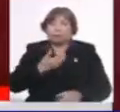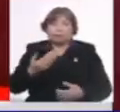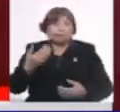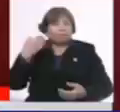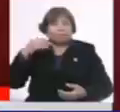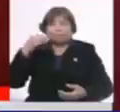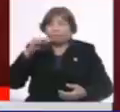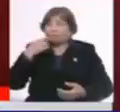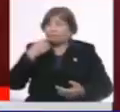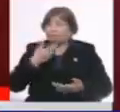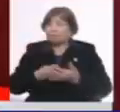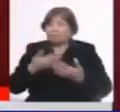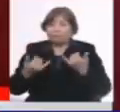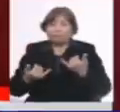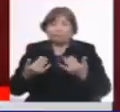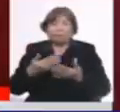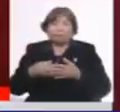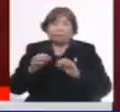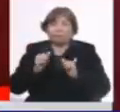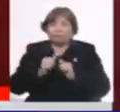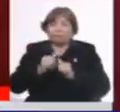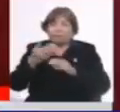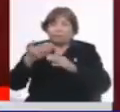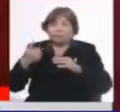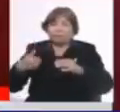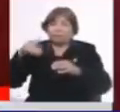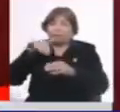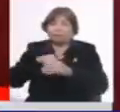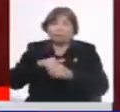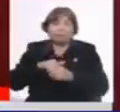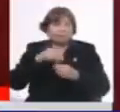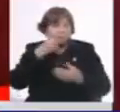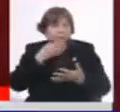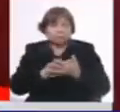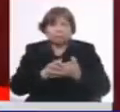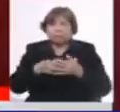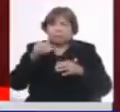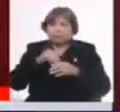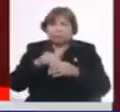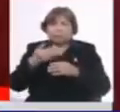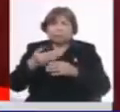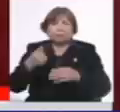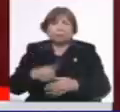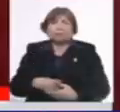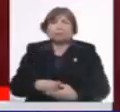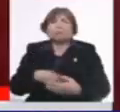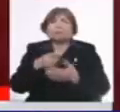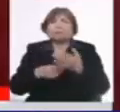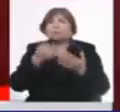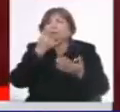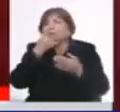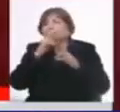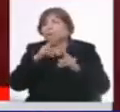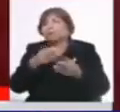Se habla ahora, por ejemplo, de adelanto de elecciones. Muy bien, lleven a cabo el adelanto de elecciones. ¿Y qué